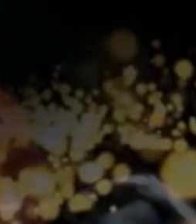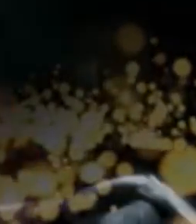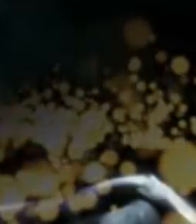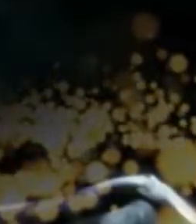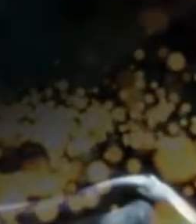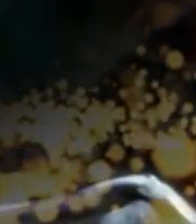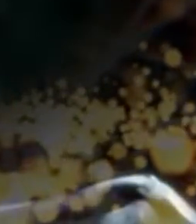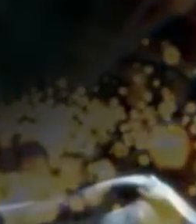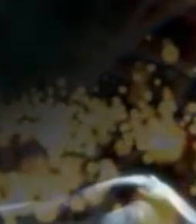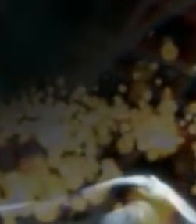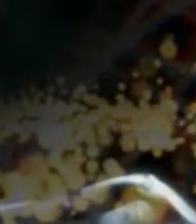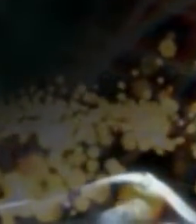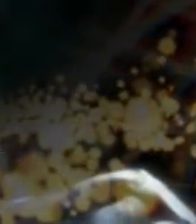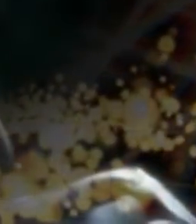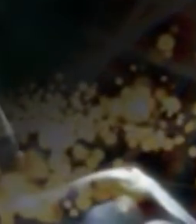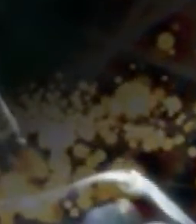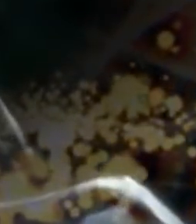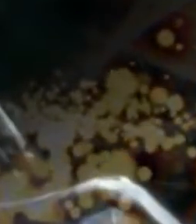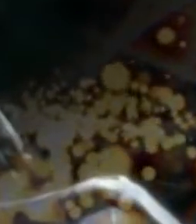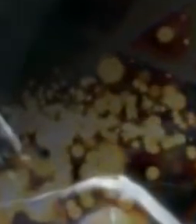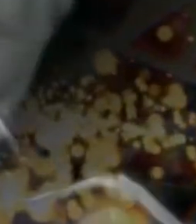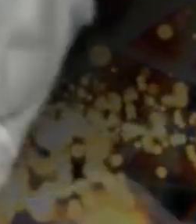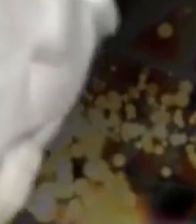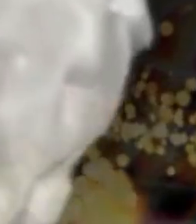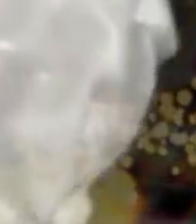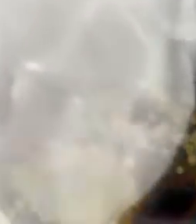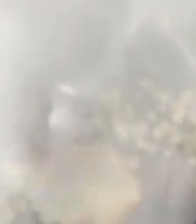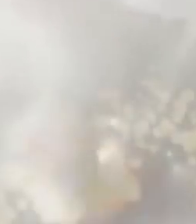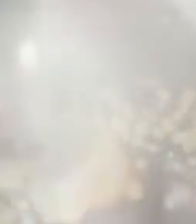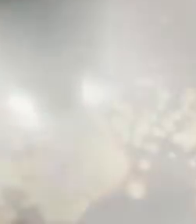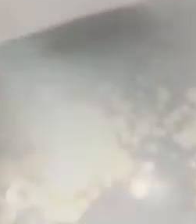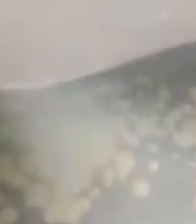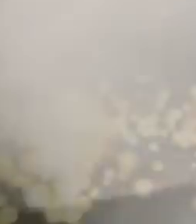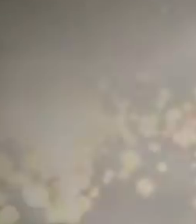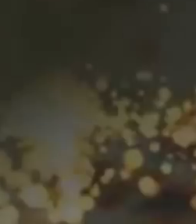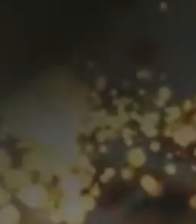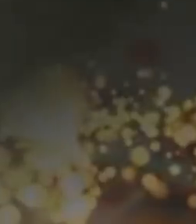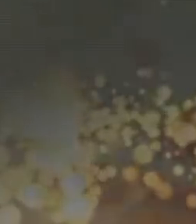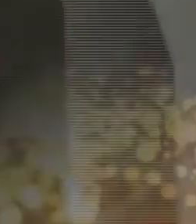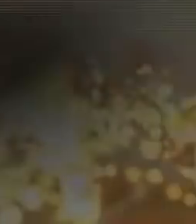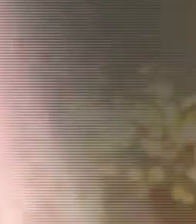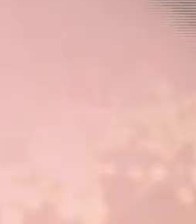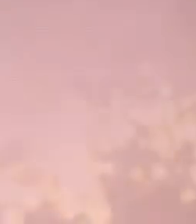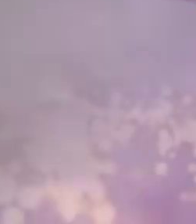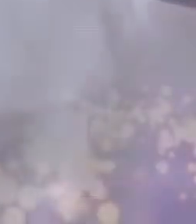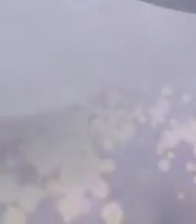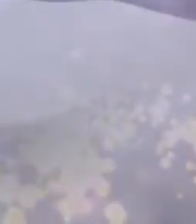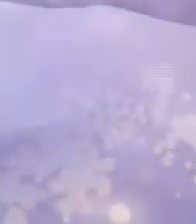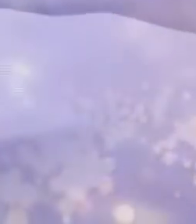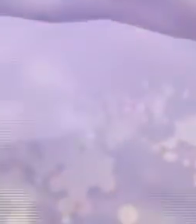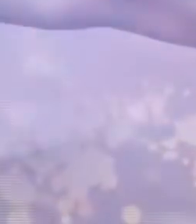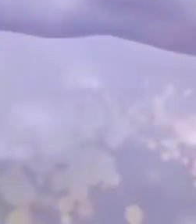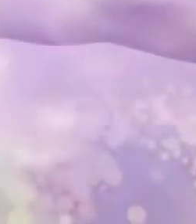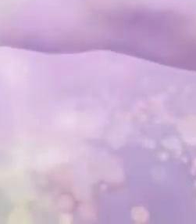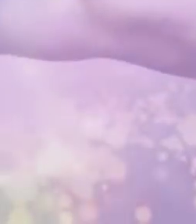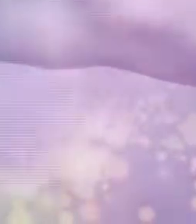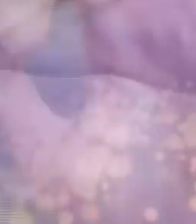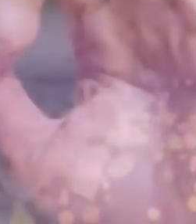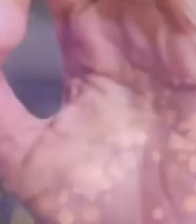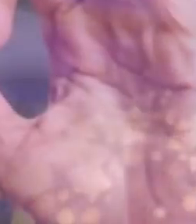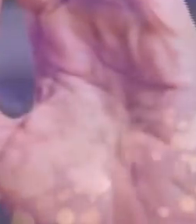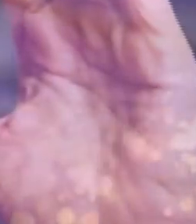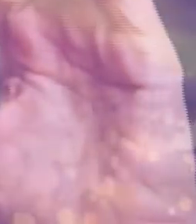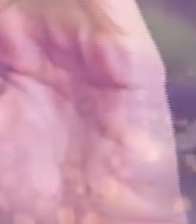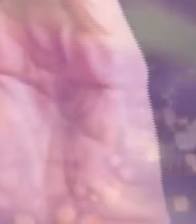20 enfermedades más incapacitantes que existen. Sobre todo, en su forma crónica, afecta mucho a la calidad de vida de los pacientes, lo